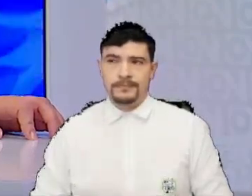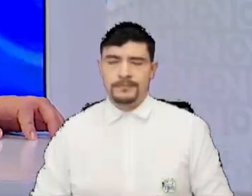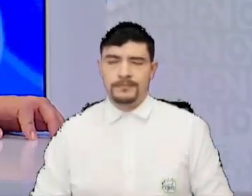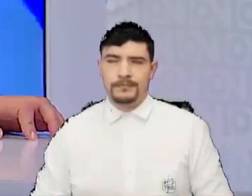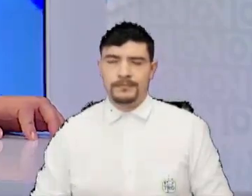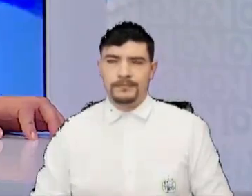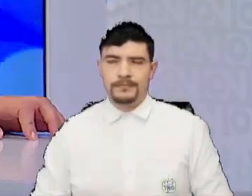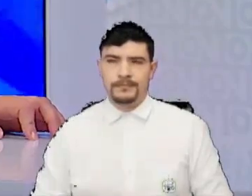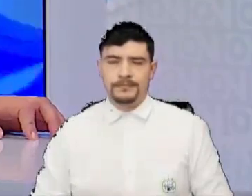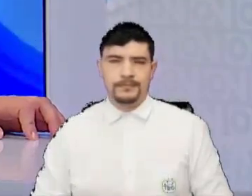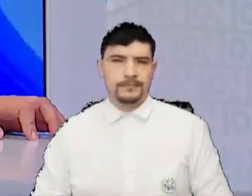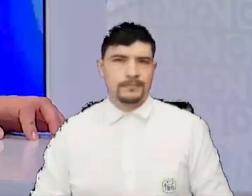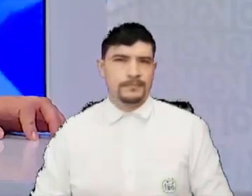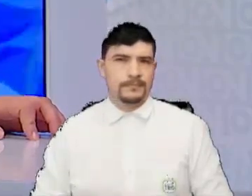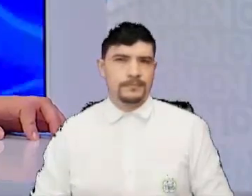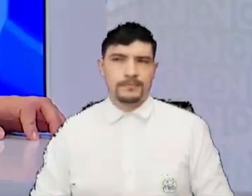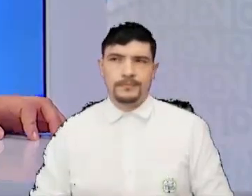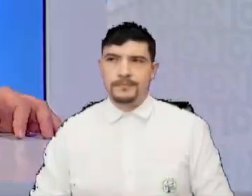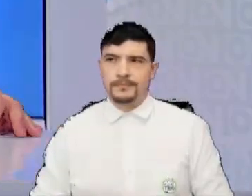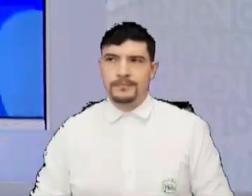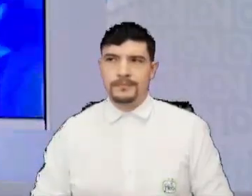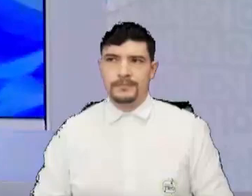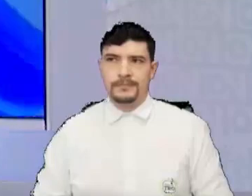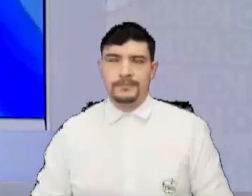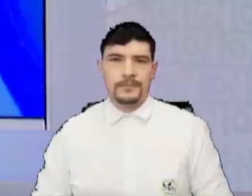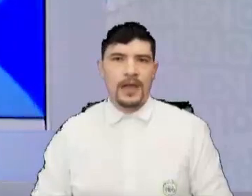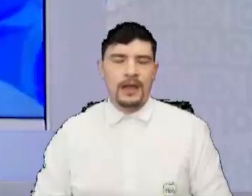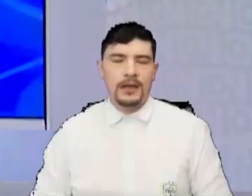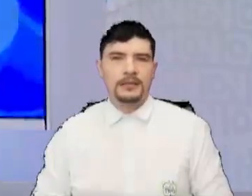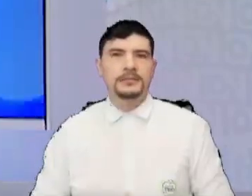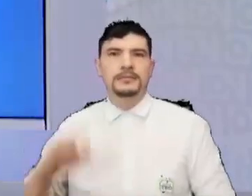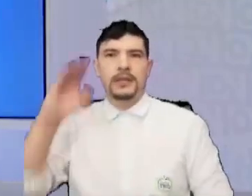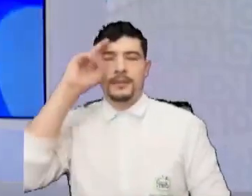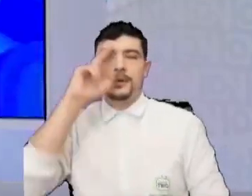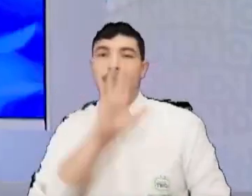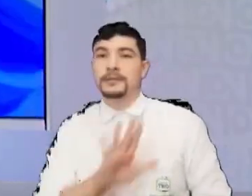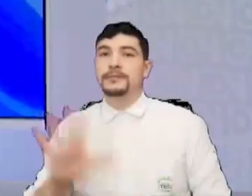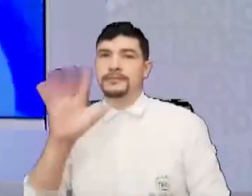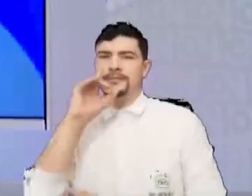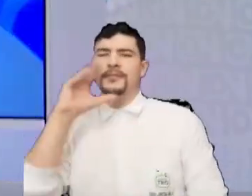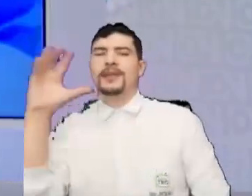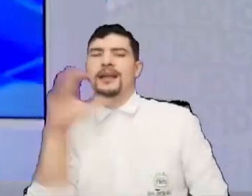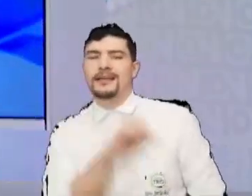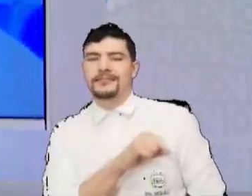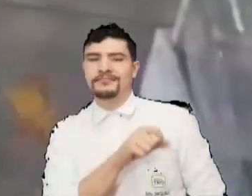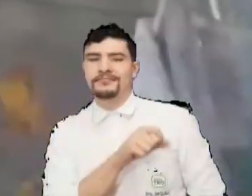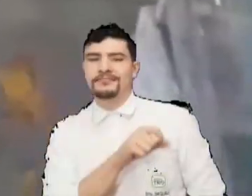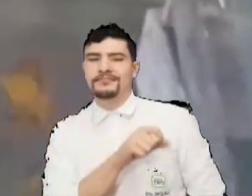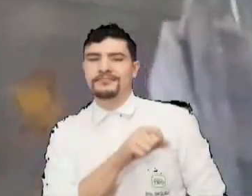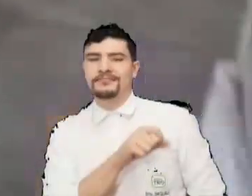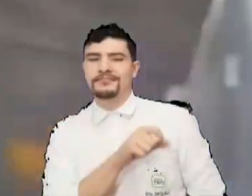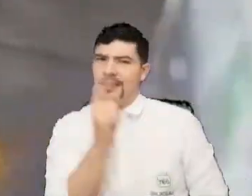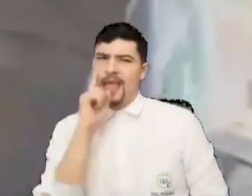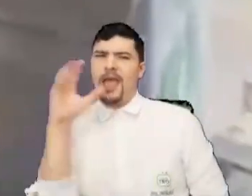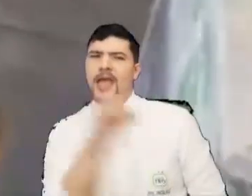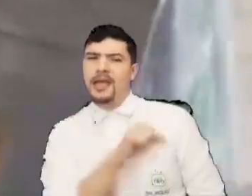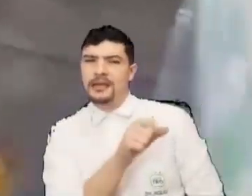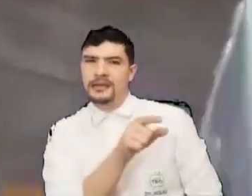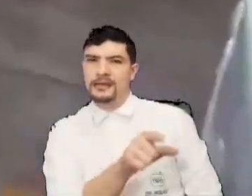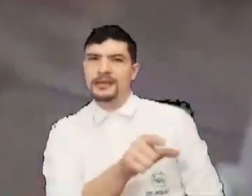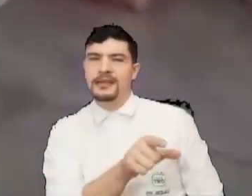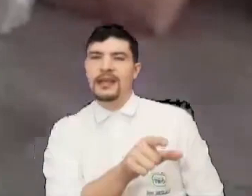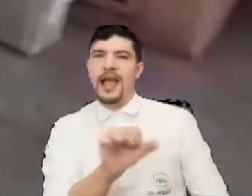antidroga una narco encomienda en captación se realizó en una empresa del 'news y encomiendas el equipo de